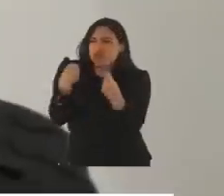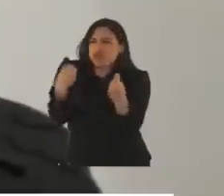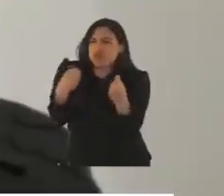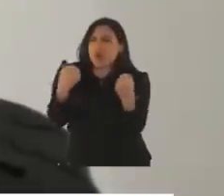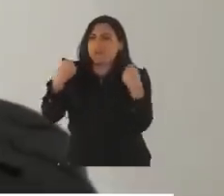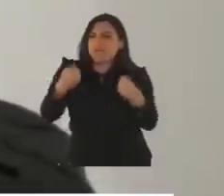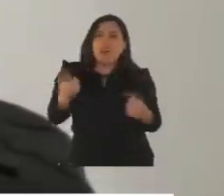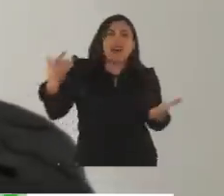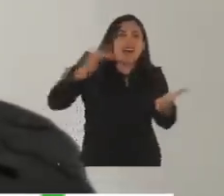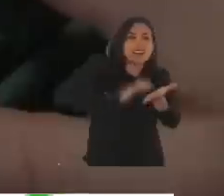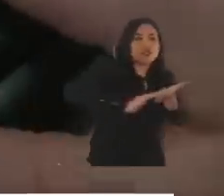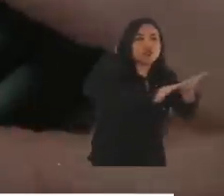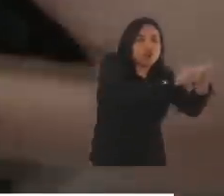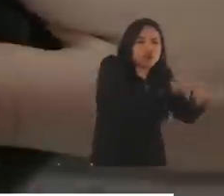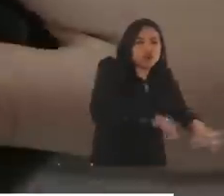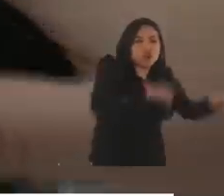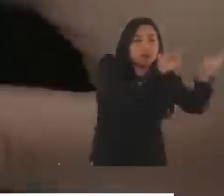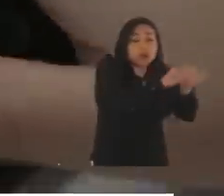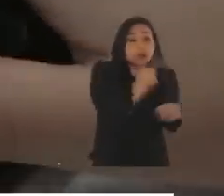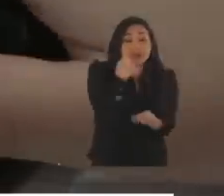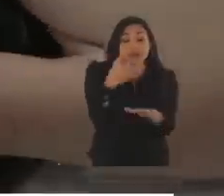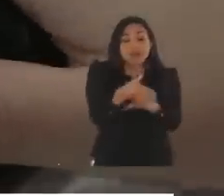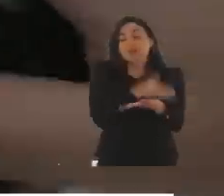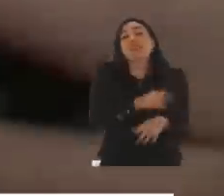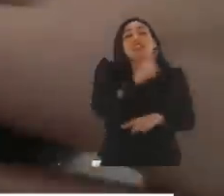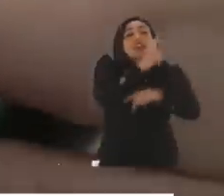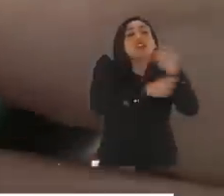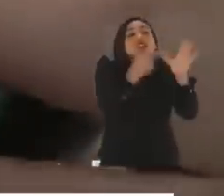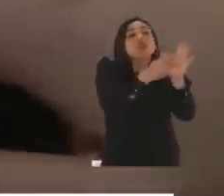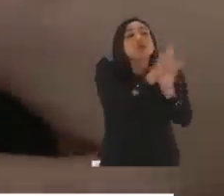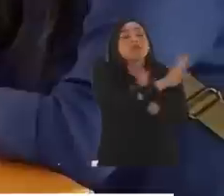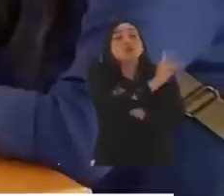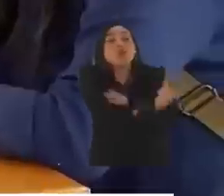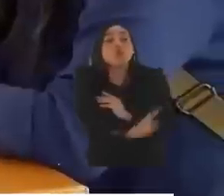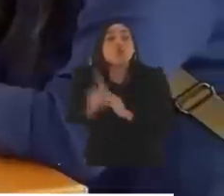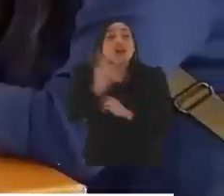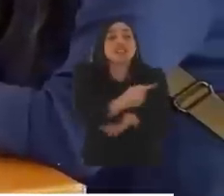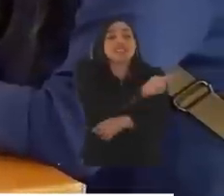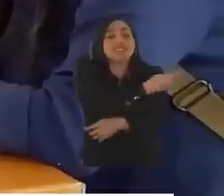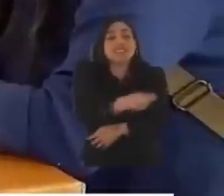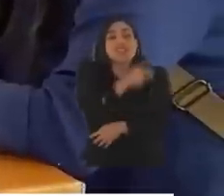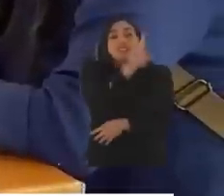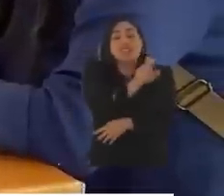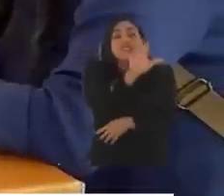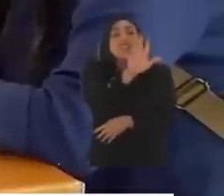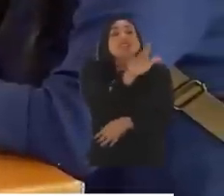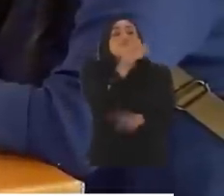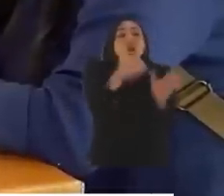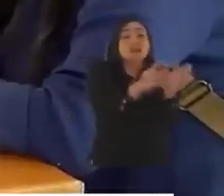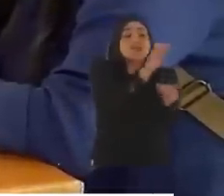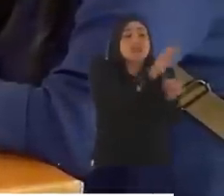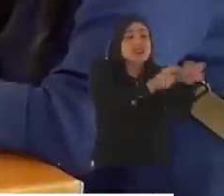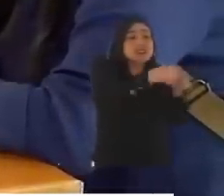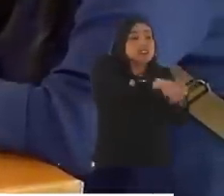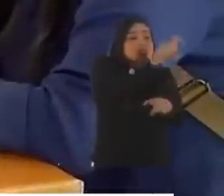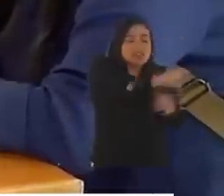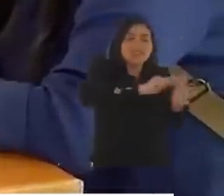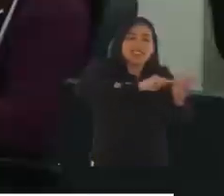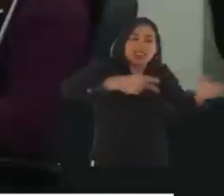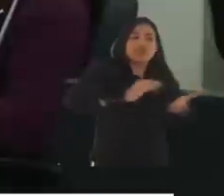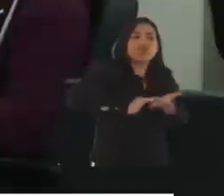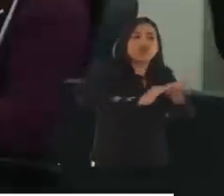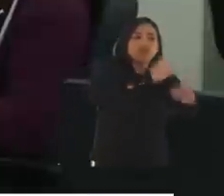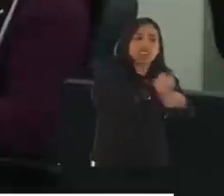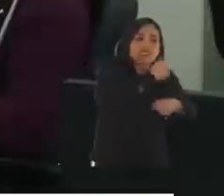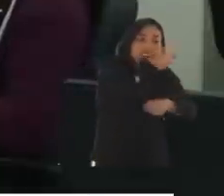core tecnología, por supuesto. Oigan esto, para el 2025 se esperan que sean necesarios 165 mil personas que trabajen en este gremio